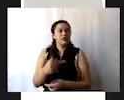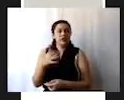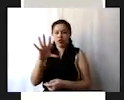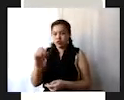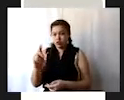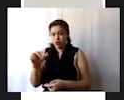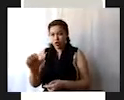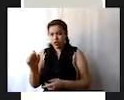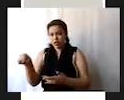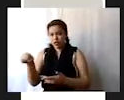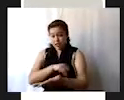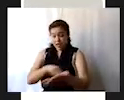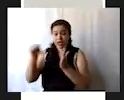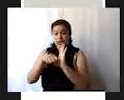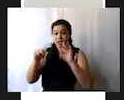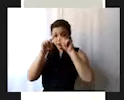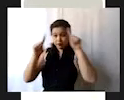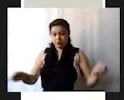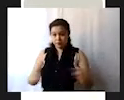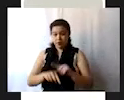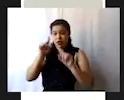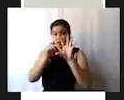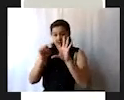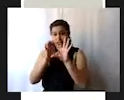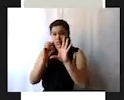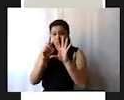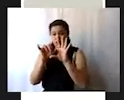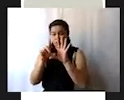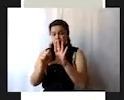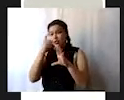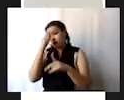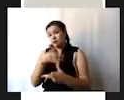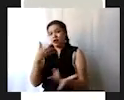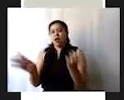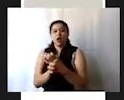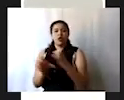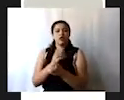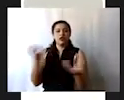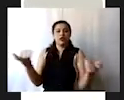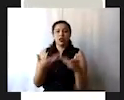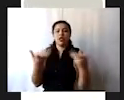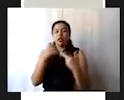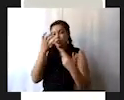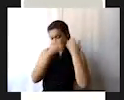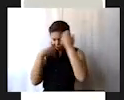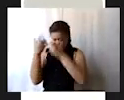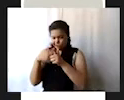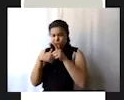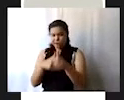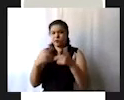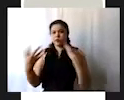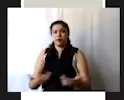de este triangulito, con procesos de ejecución y de examen y seguimiento o bien